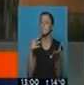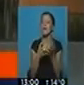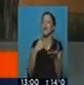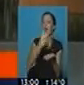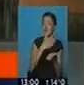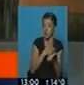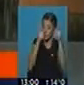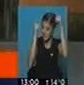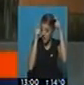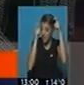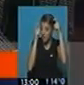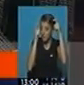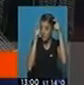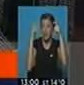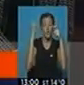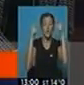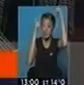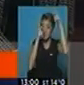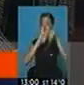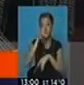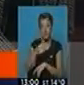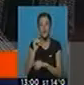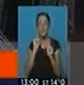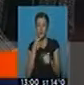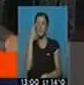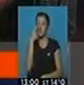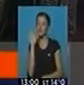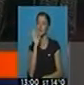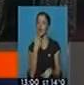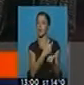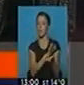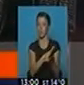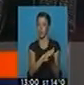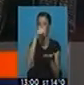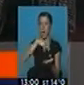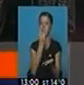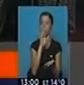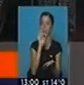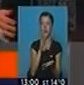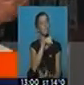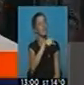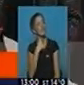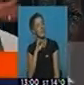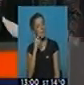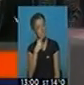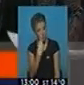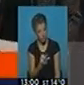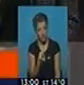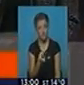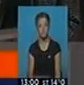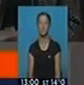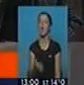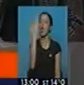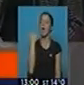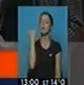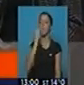chavismo también sería interesante pensar cómo sacarse encima a Maduro sin que se termine el chavismo. Entonces, eso es algo que te quería preguntar, porque mencionábamos lo que tiene que ver